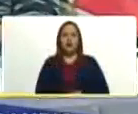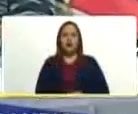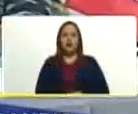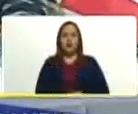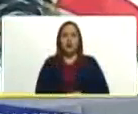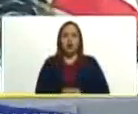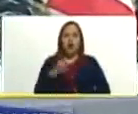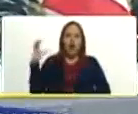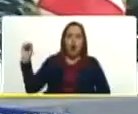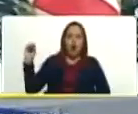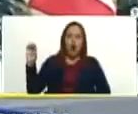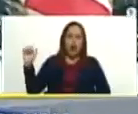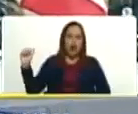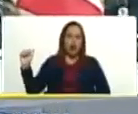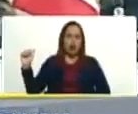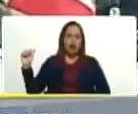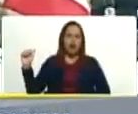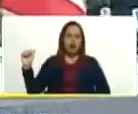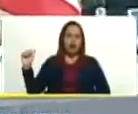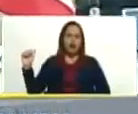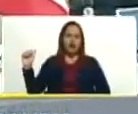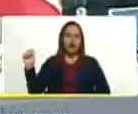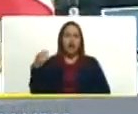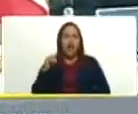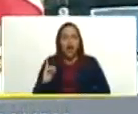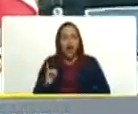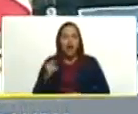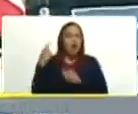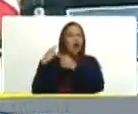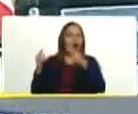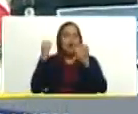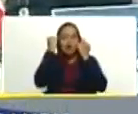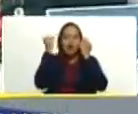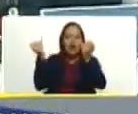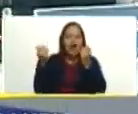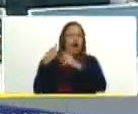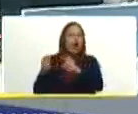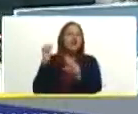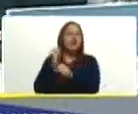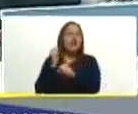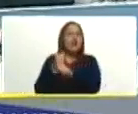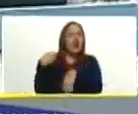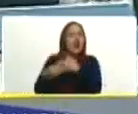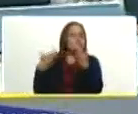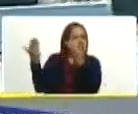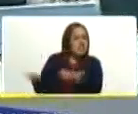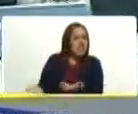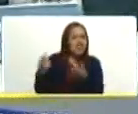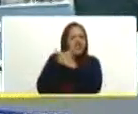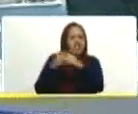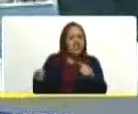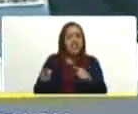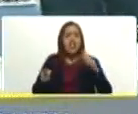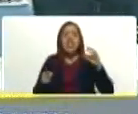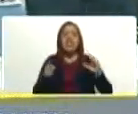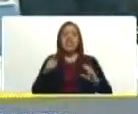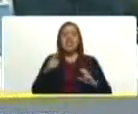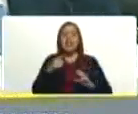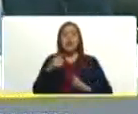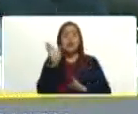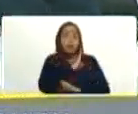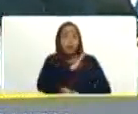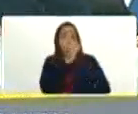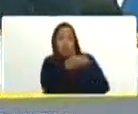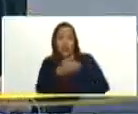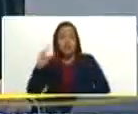La OEA set of purposes and functions tiene otros propósitos y otras funciones distintas a las de la CELAC. And the thing